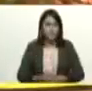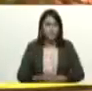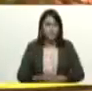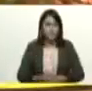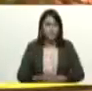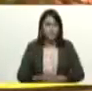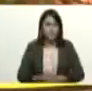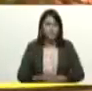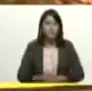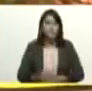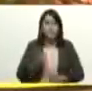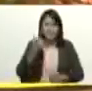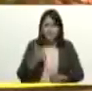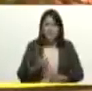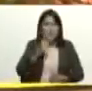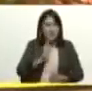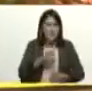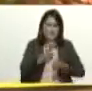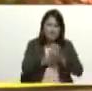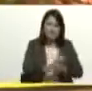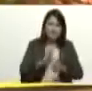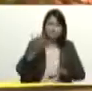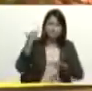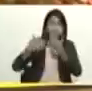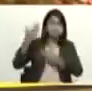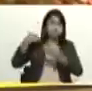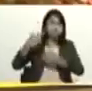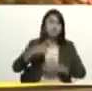Hiperladrón que debería estar detrás de las rejas hace tiempo.